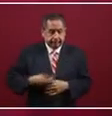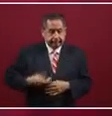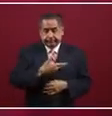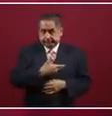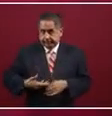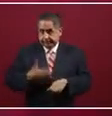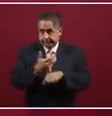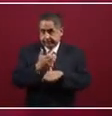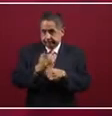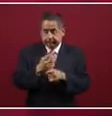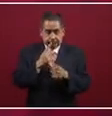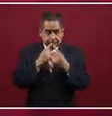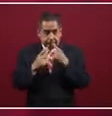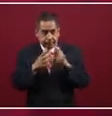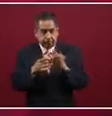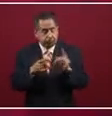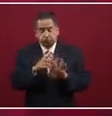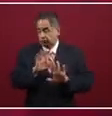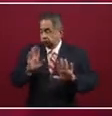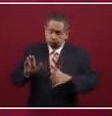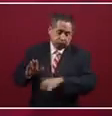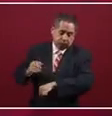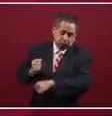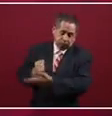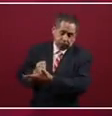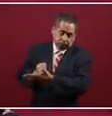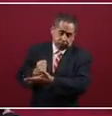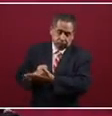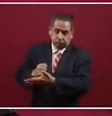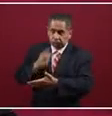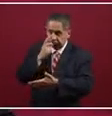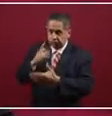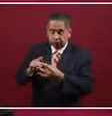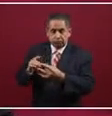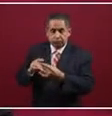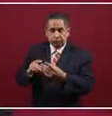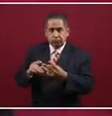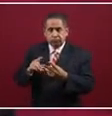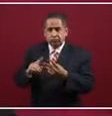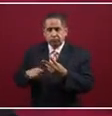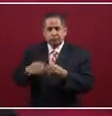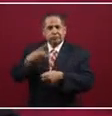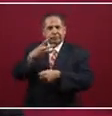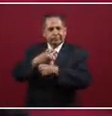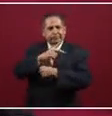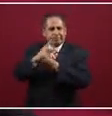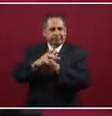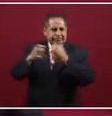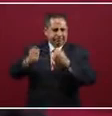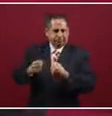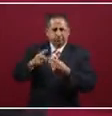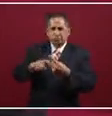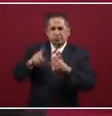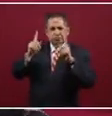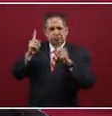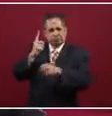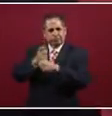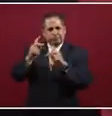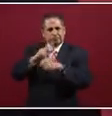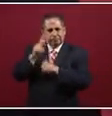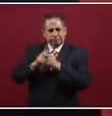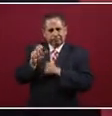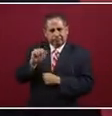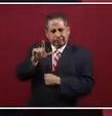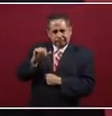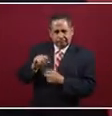Unidos, ellos estaban insistentes en lo de tercer país seguro o primer país de asilo. Entonces